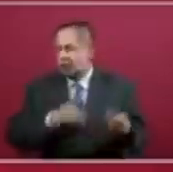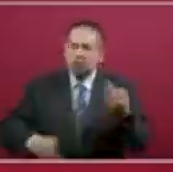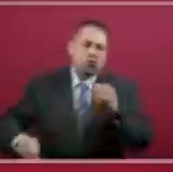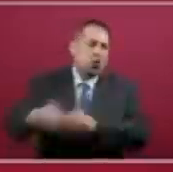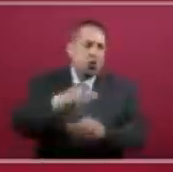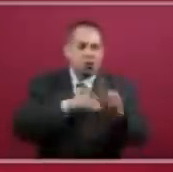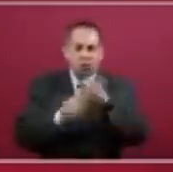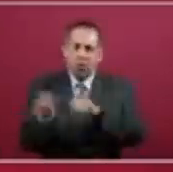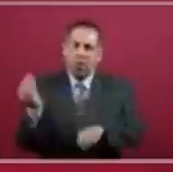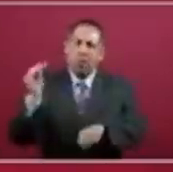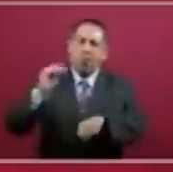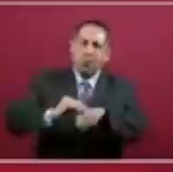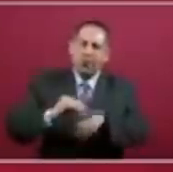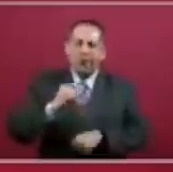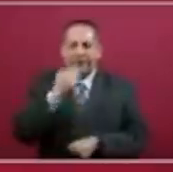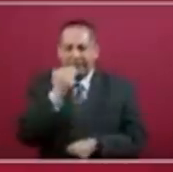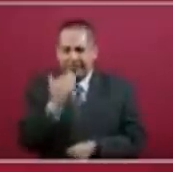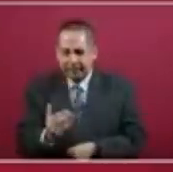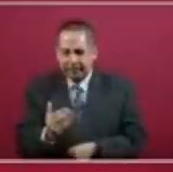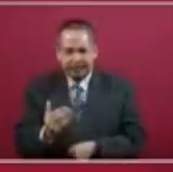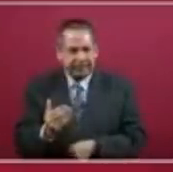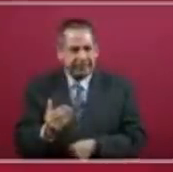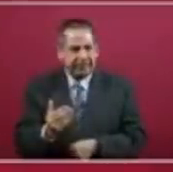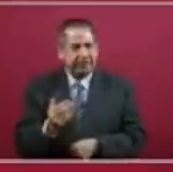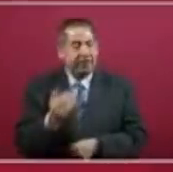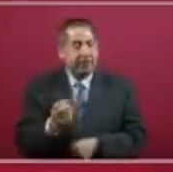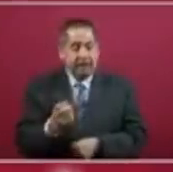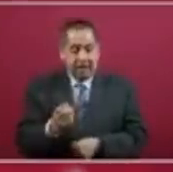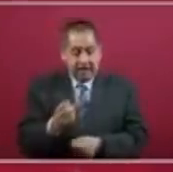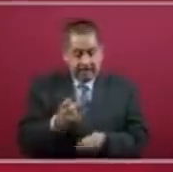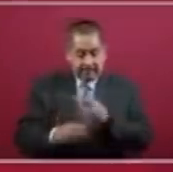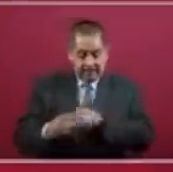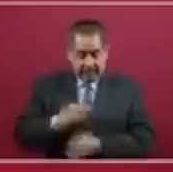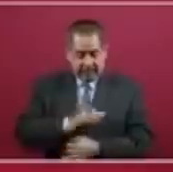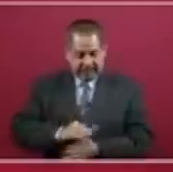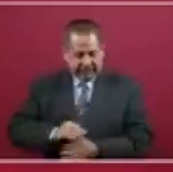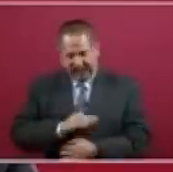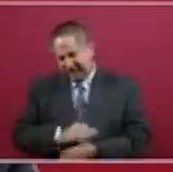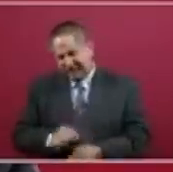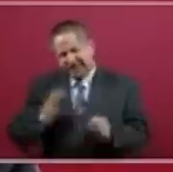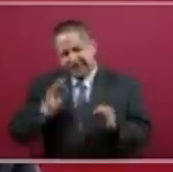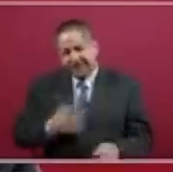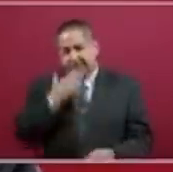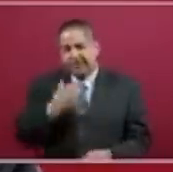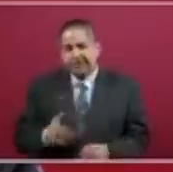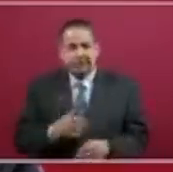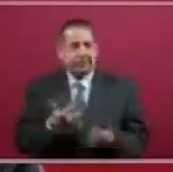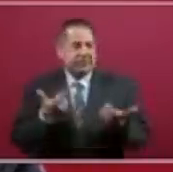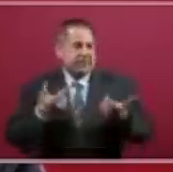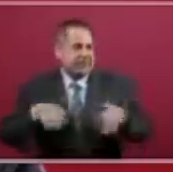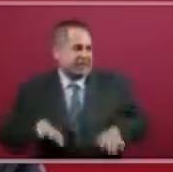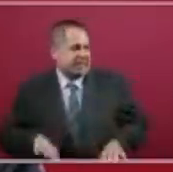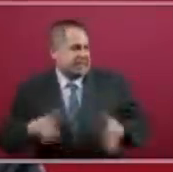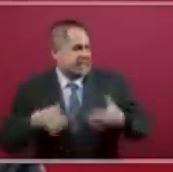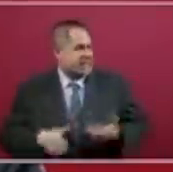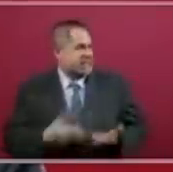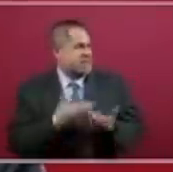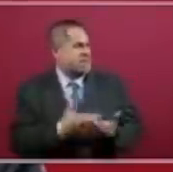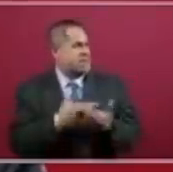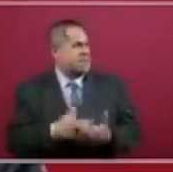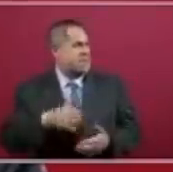portarnos bien. La verdadera felicidad, siempre lo he dicho, no es acumular bienes materiales o